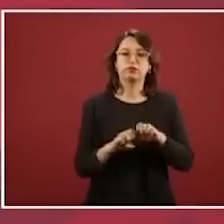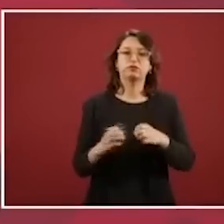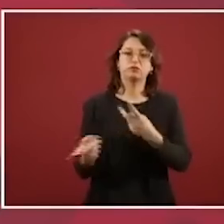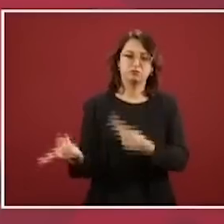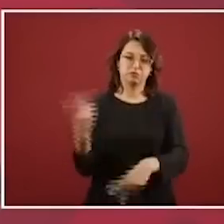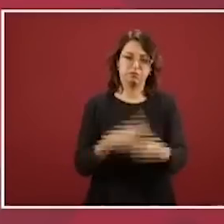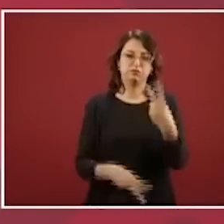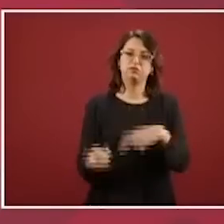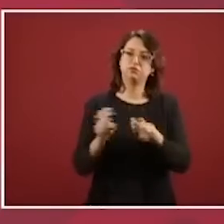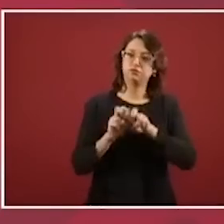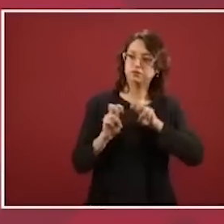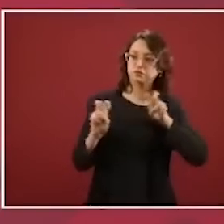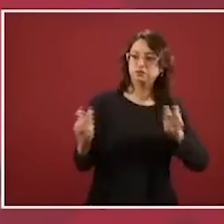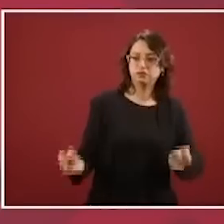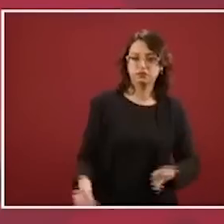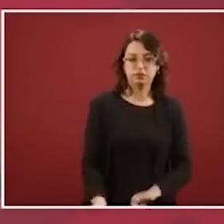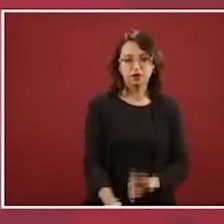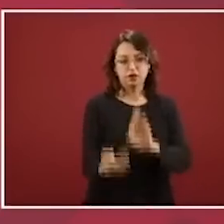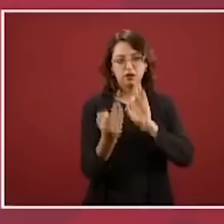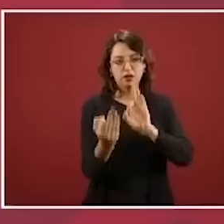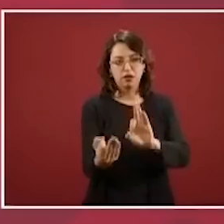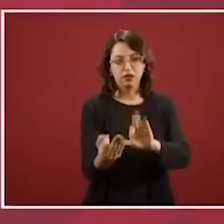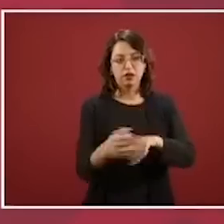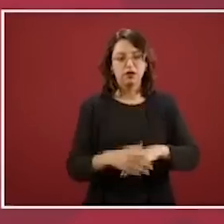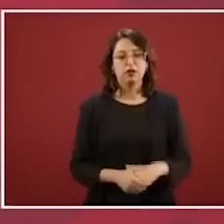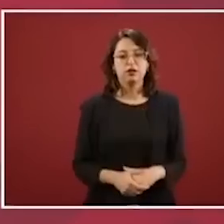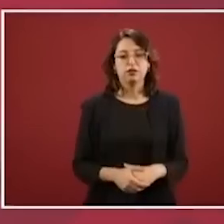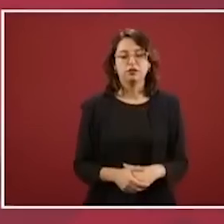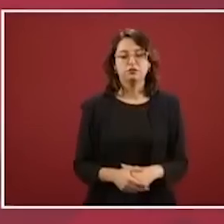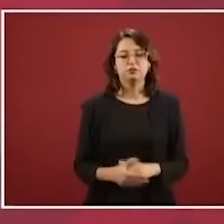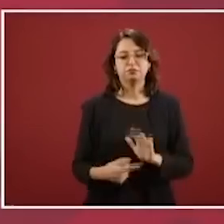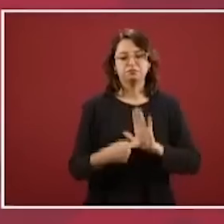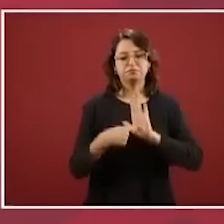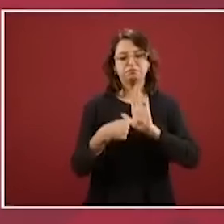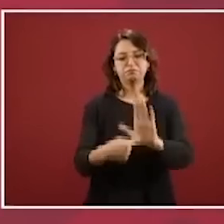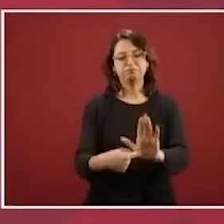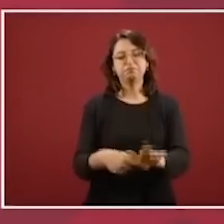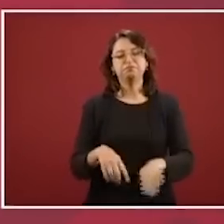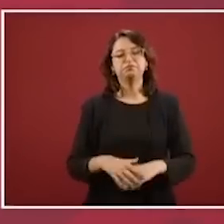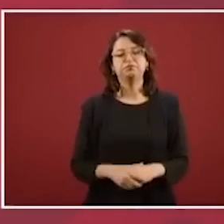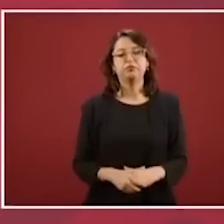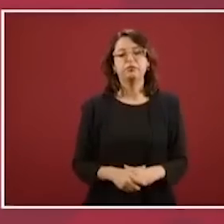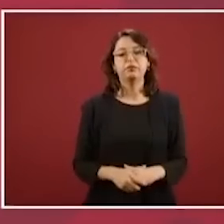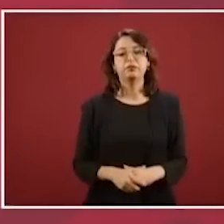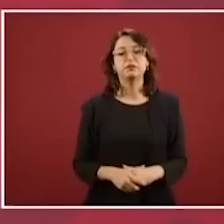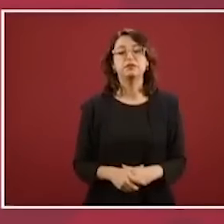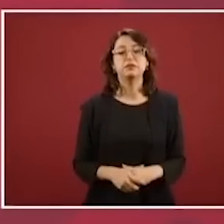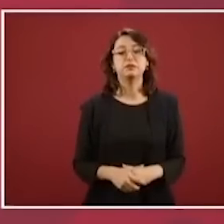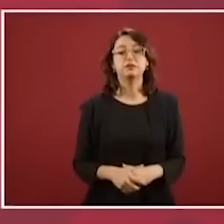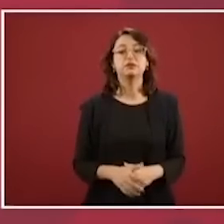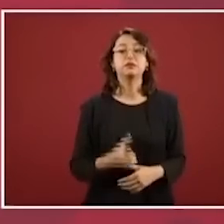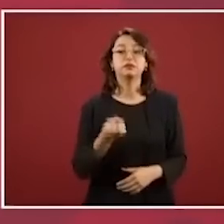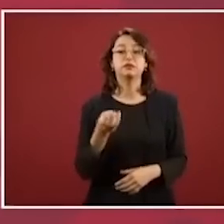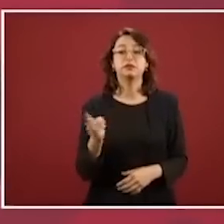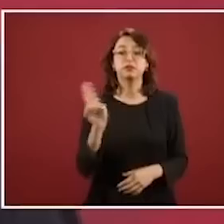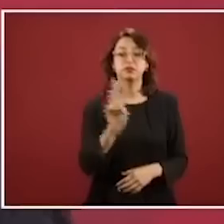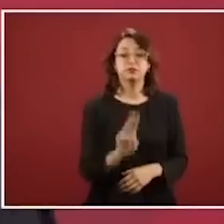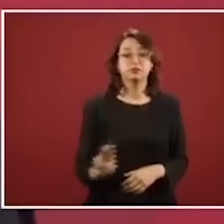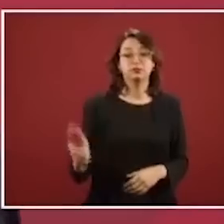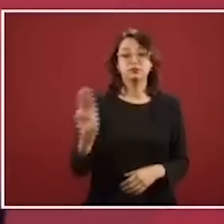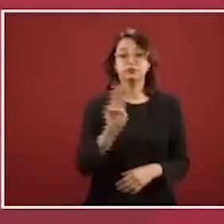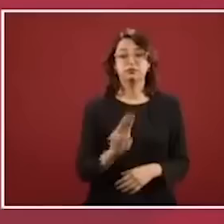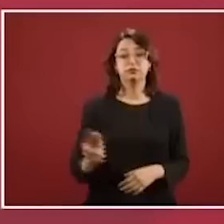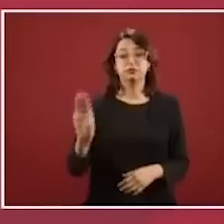seguridad ante ustedes a comparecer. Y el miércoles, si les parece, no